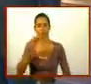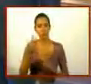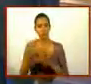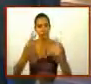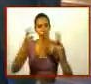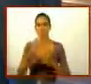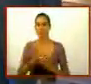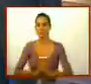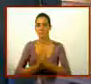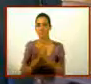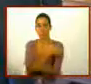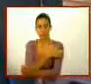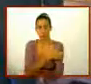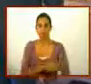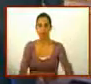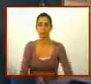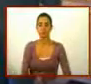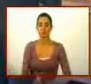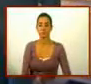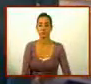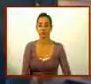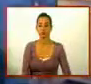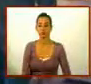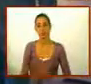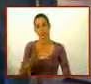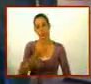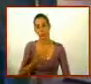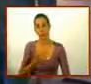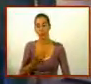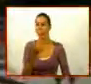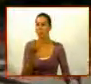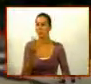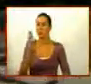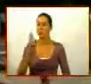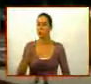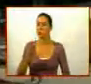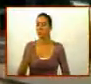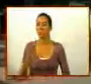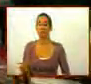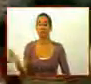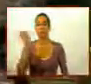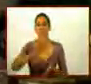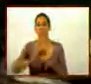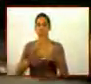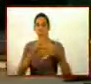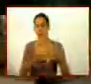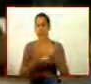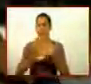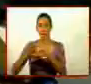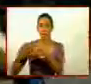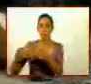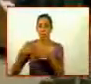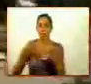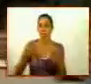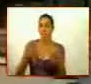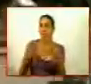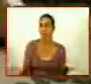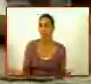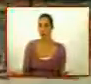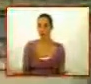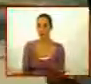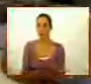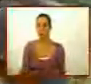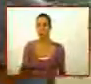expresado dirigentes de oposición, quienes además denunciaron que en ningún momento Washington ha hecho un llamado público al régimen para que